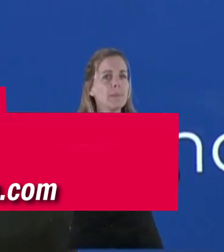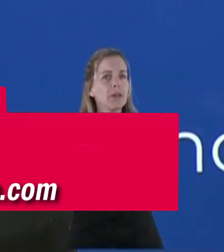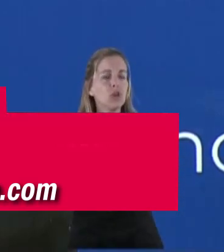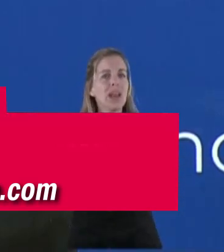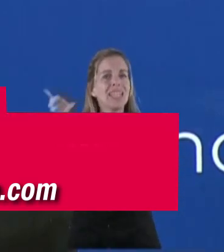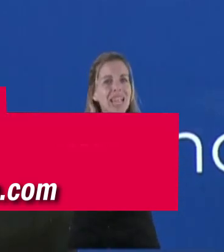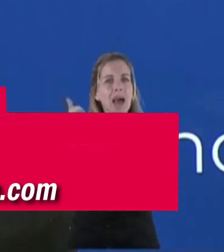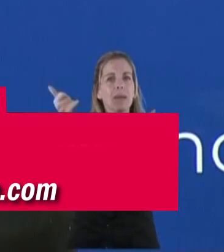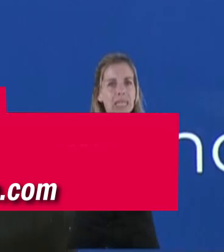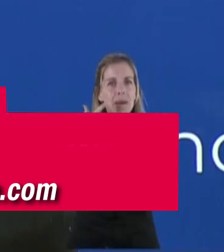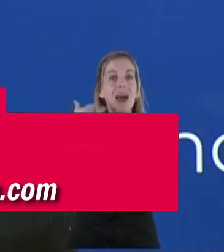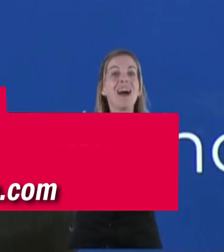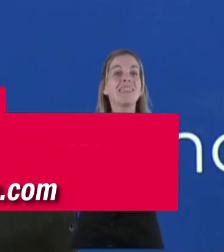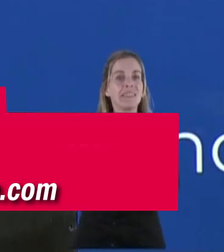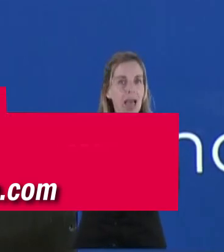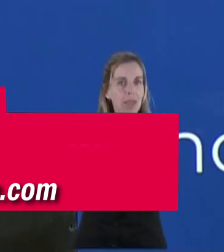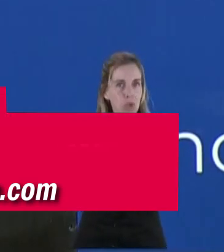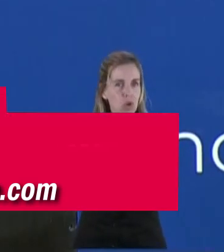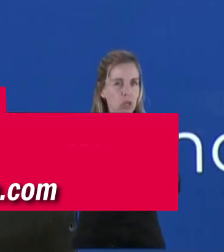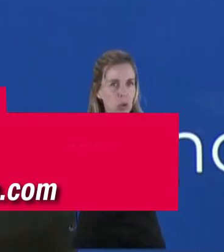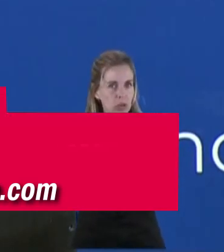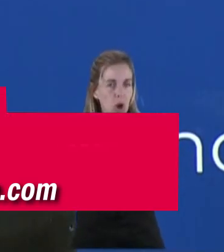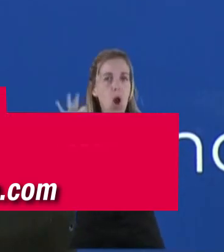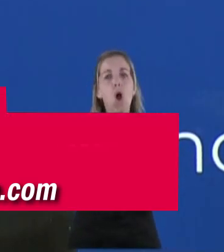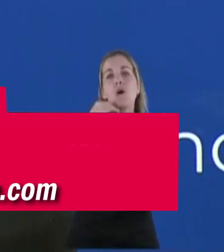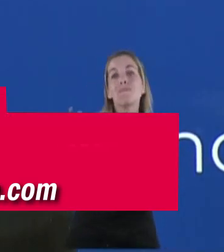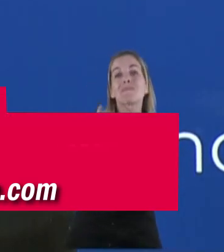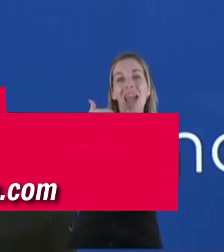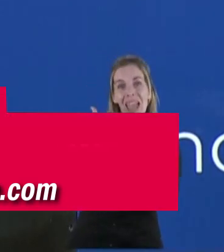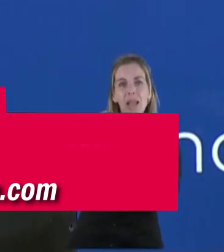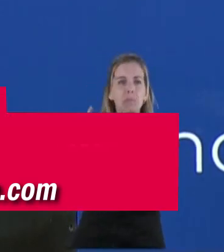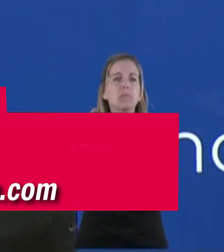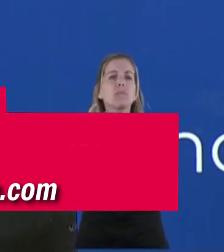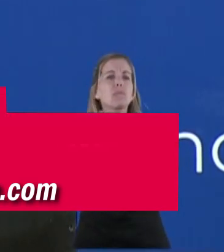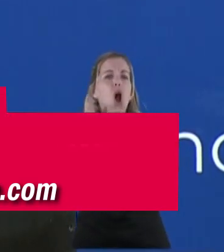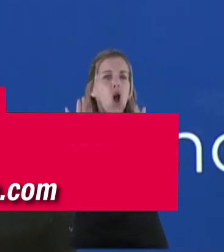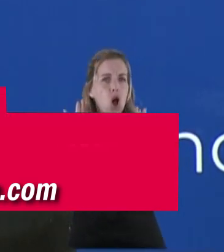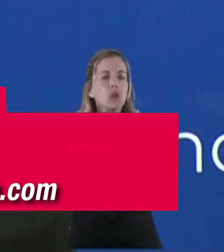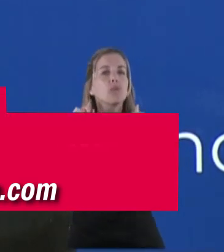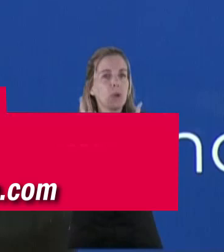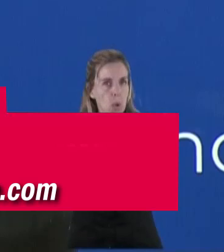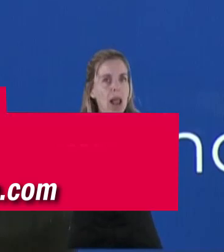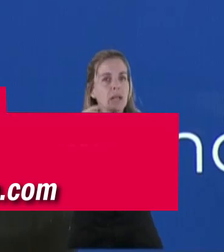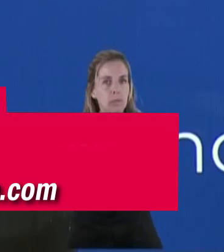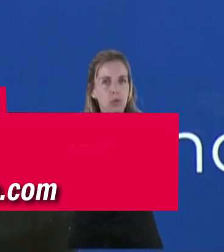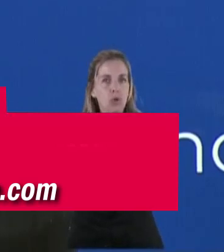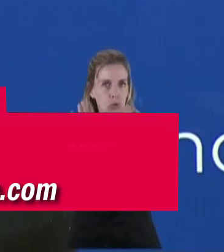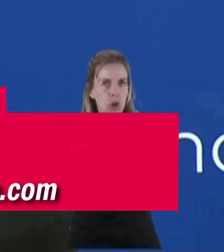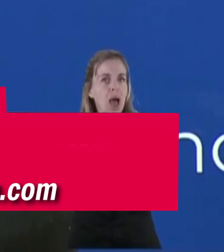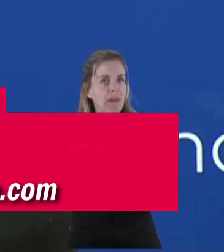diciendo justamente eso. Es una porción chica, pero es una porción que igualmente estamos muy interesados en atender, así que sepan